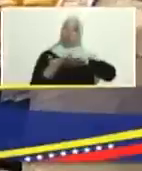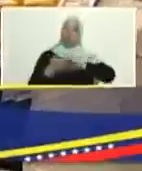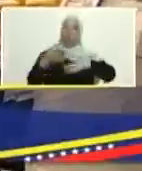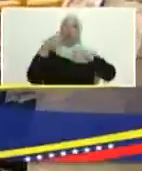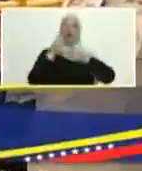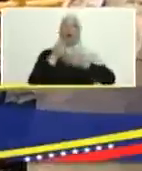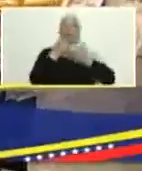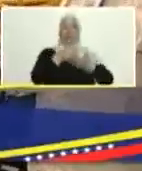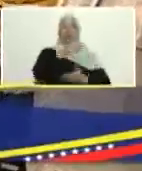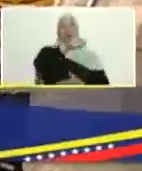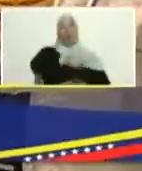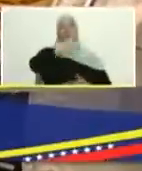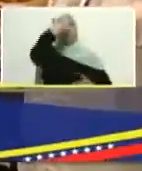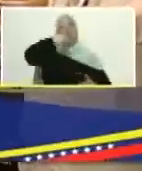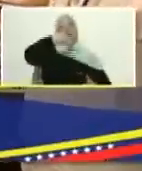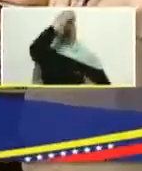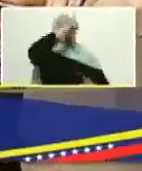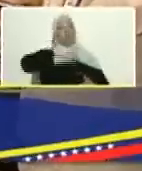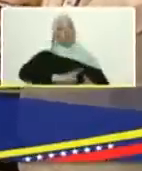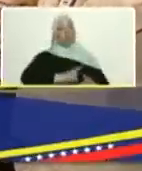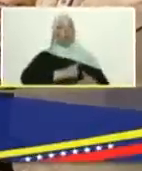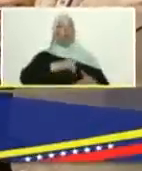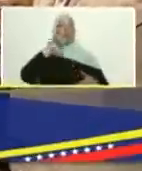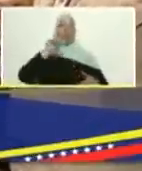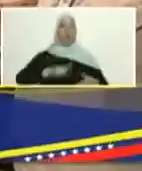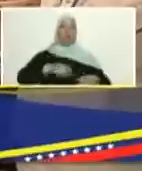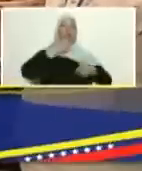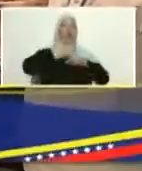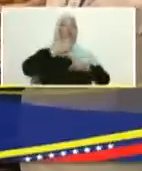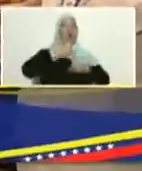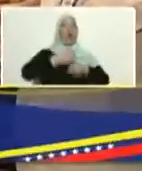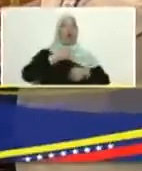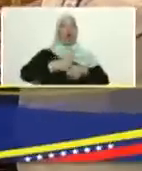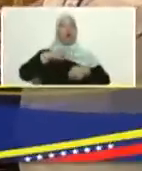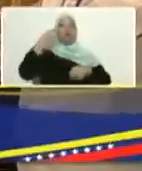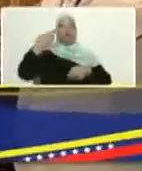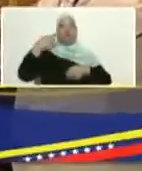triciclos hechos de la clase obrera, las sillas de ruedas,